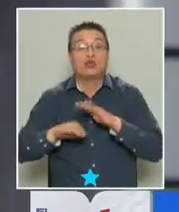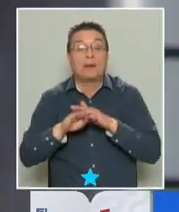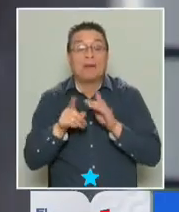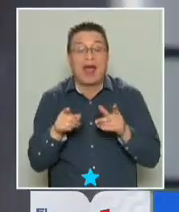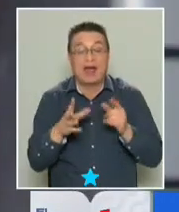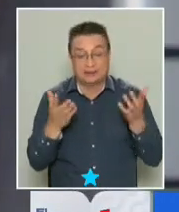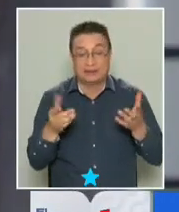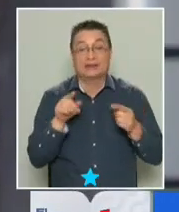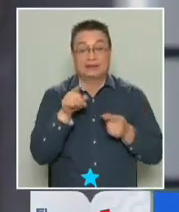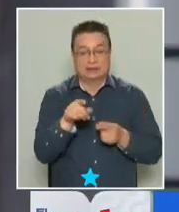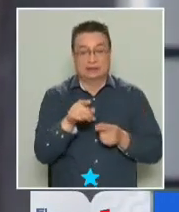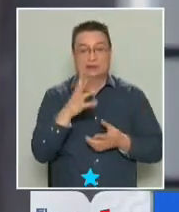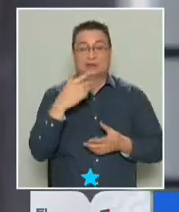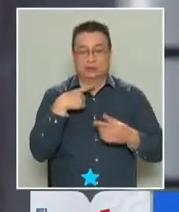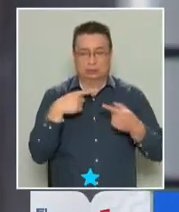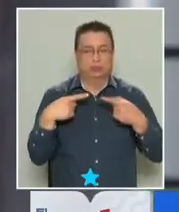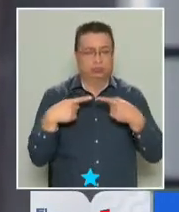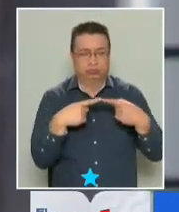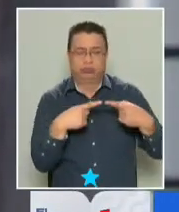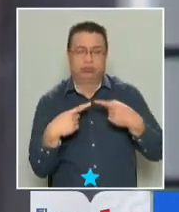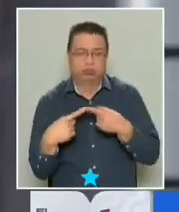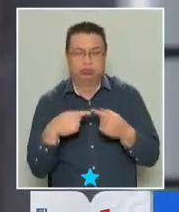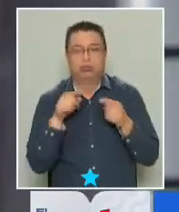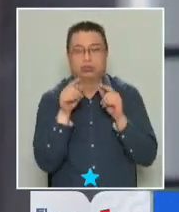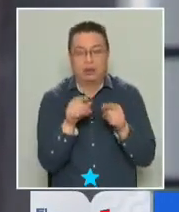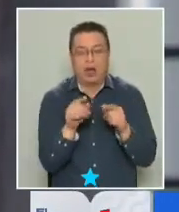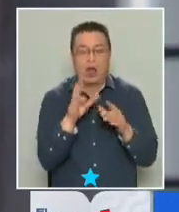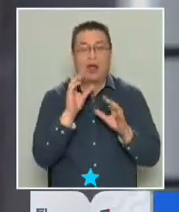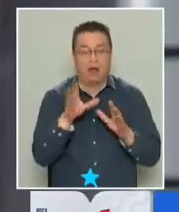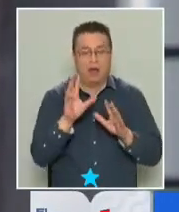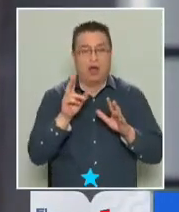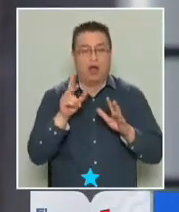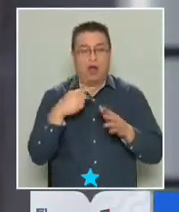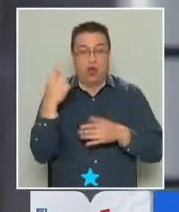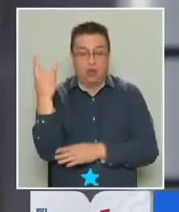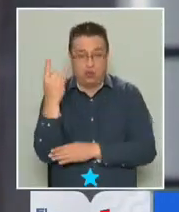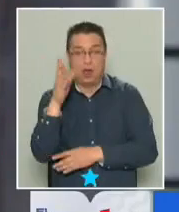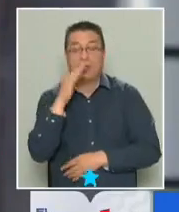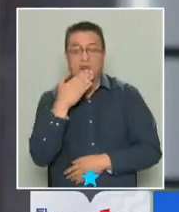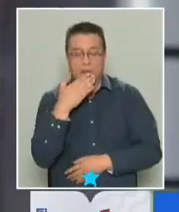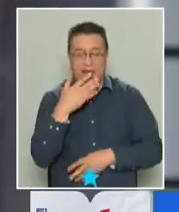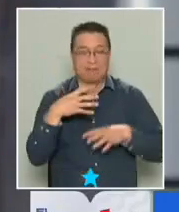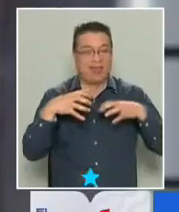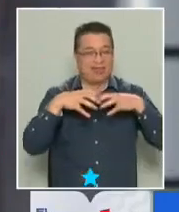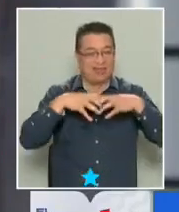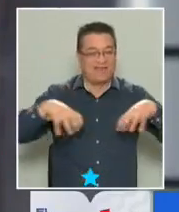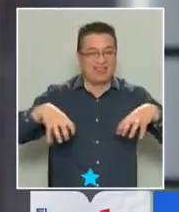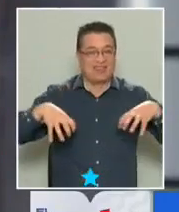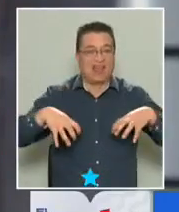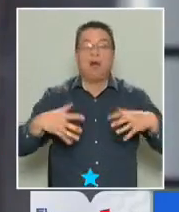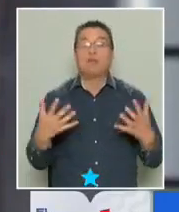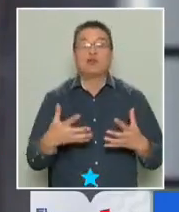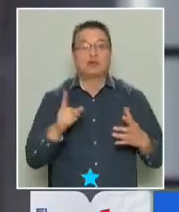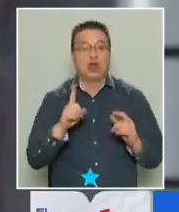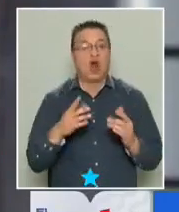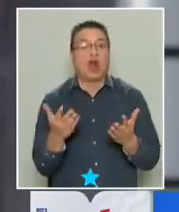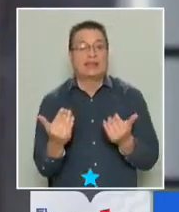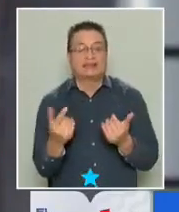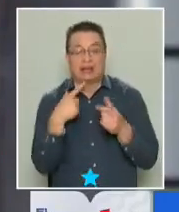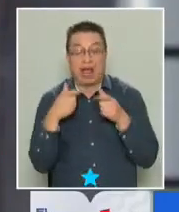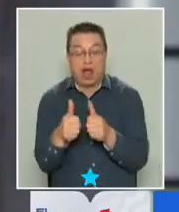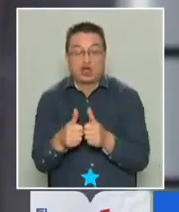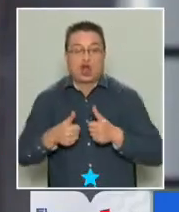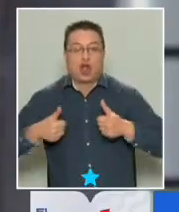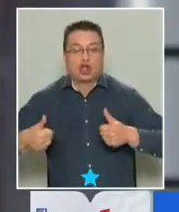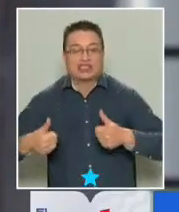discrepancia en la doctrina en general la academia también está bastante dividida en orden a la necesidad de estos consejos